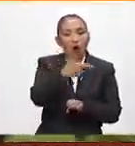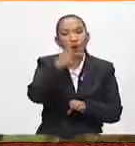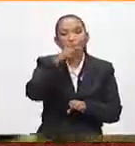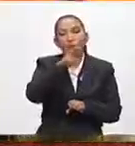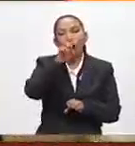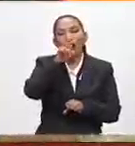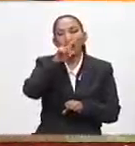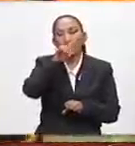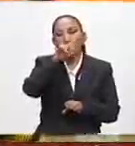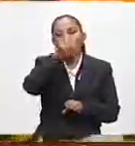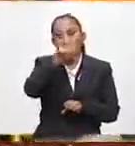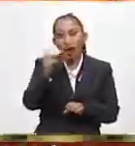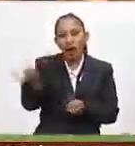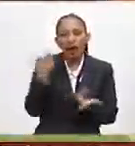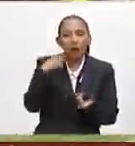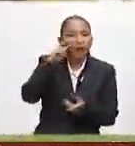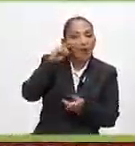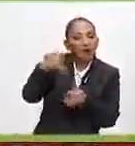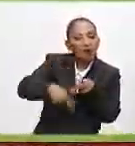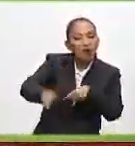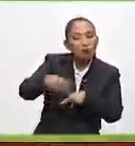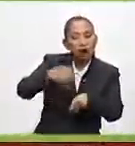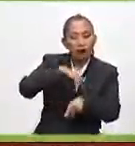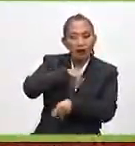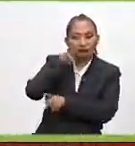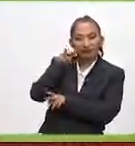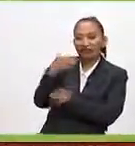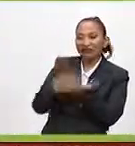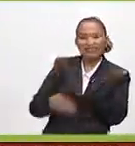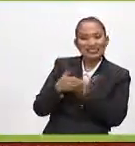de los dirigidos por Guardiola encuentren el fútbol que le encanta